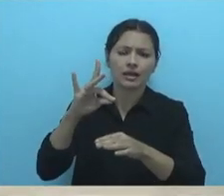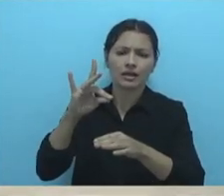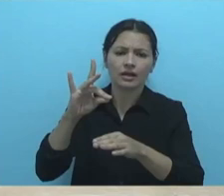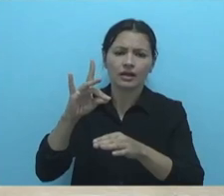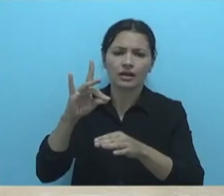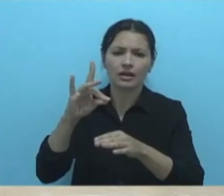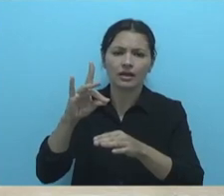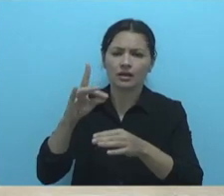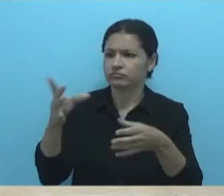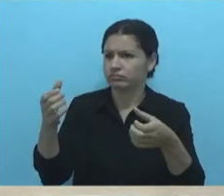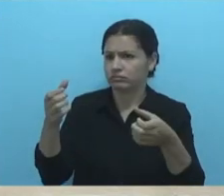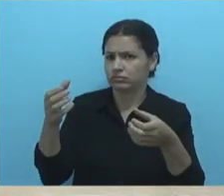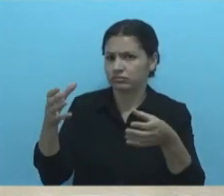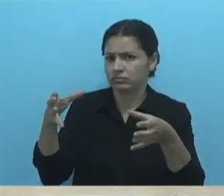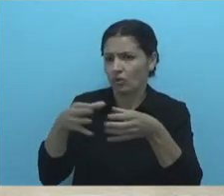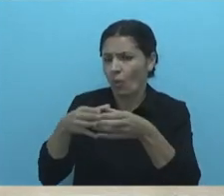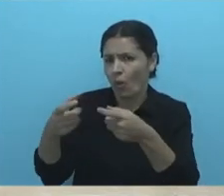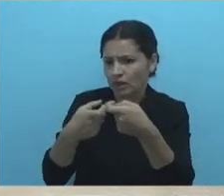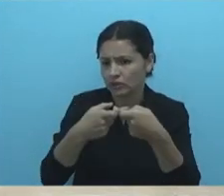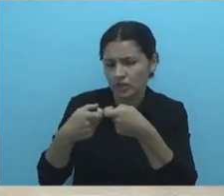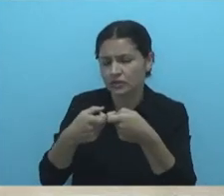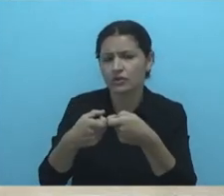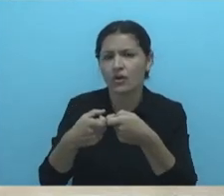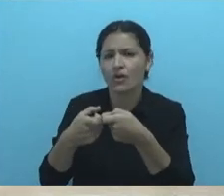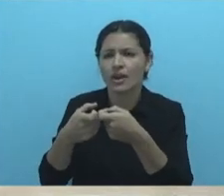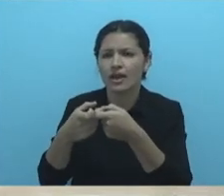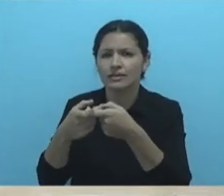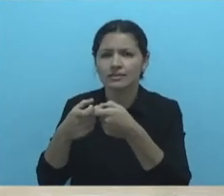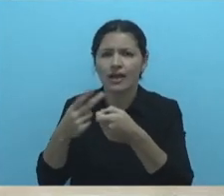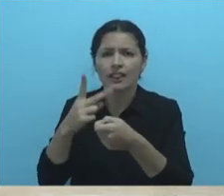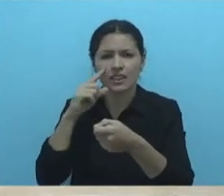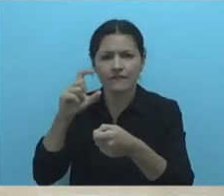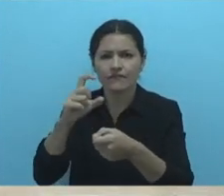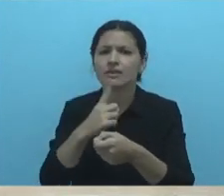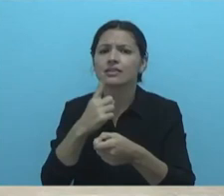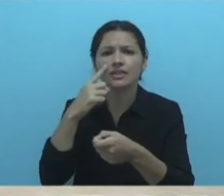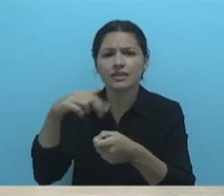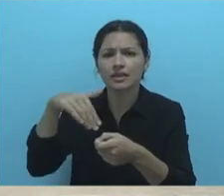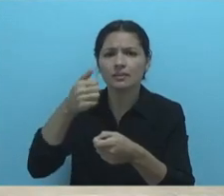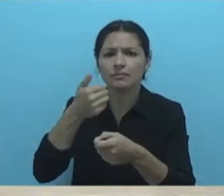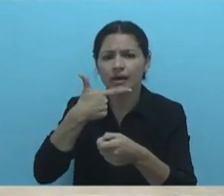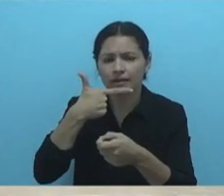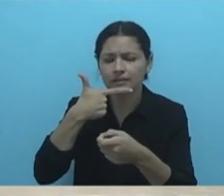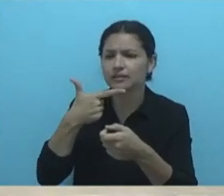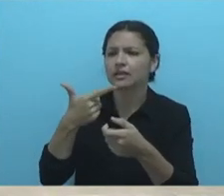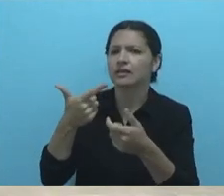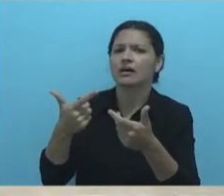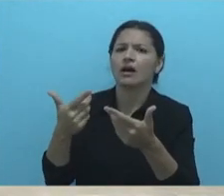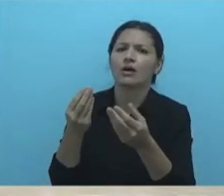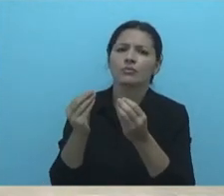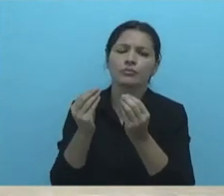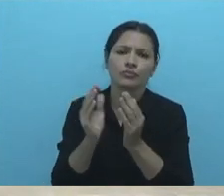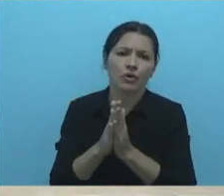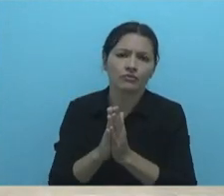pedirlo junto a las asociaciones de víctimas el 15 de febrero que remitiera a sesiones